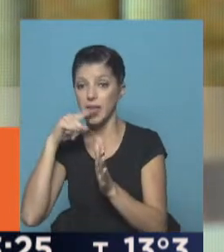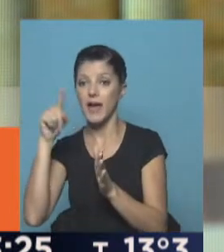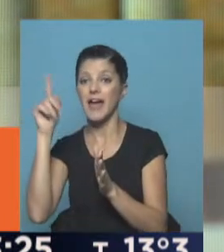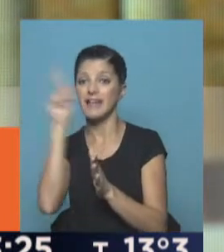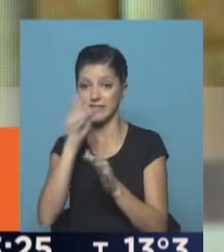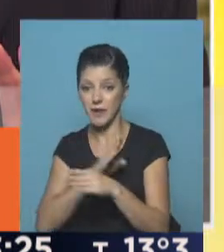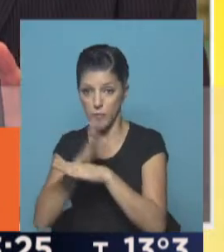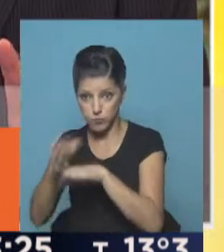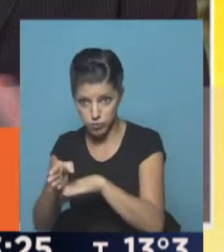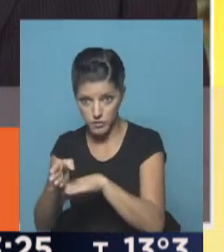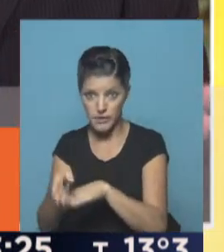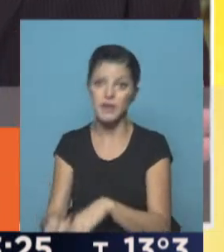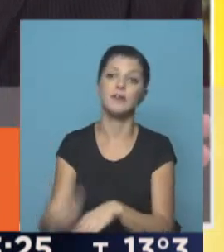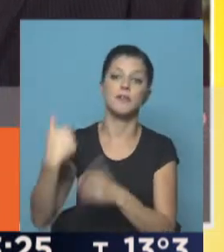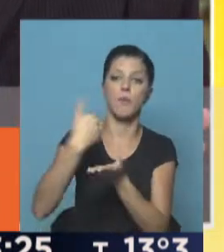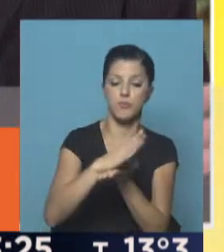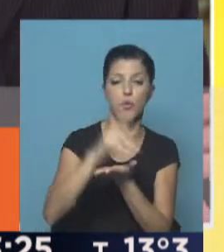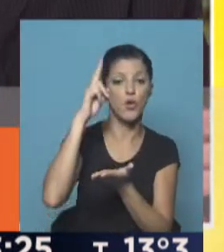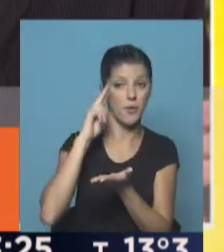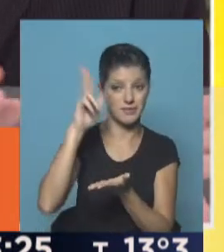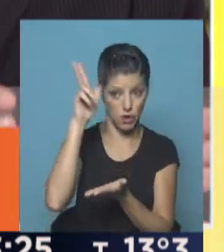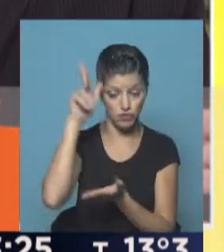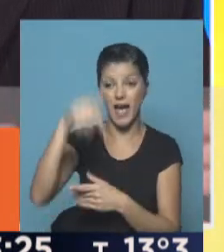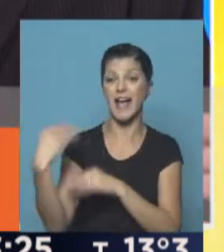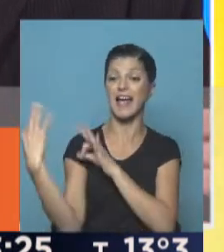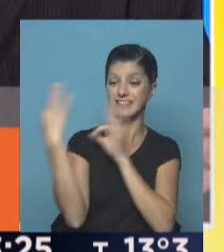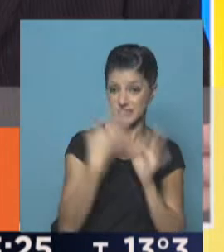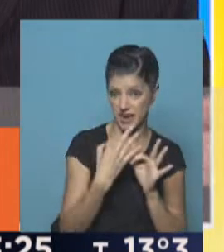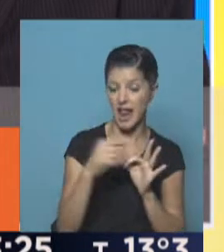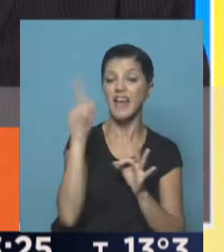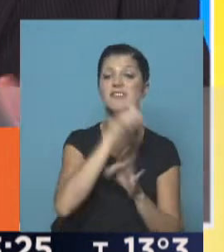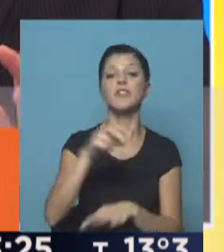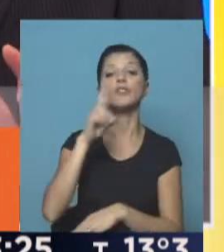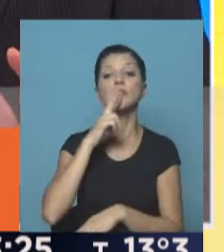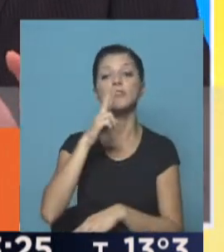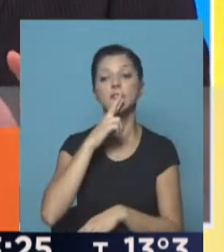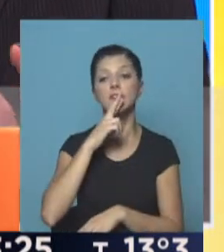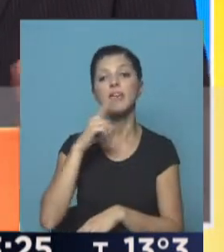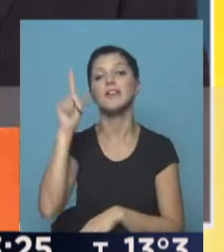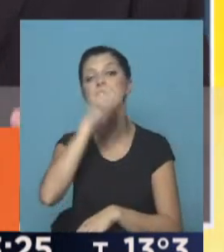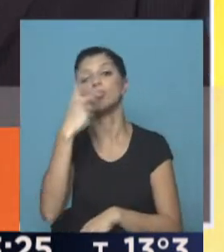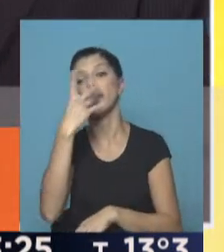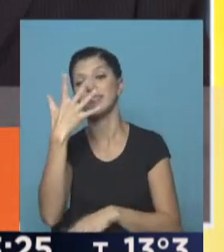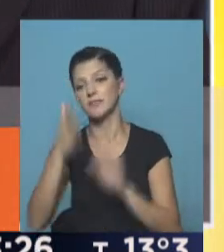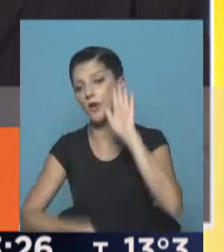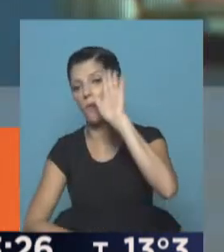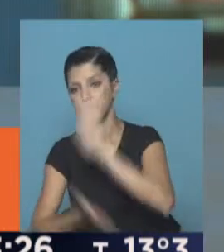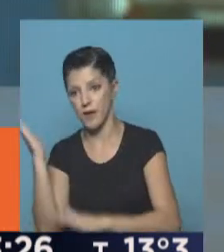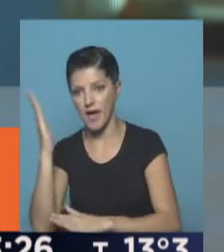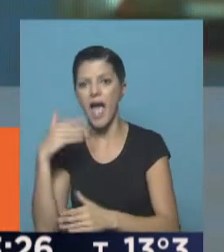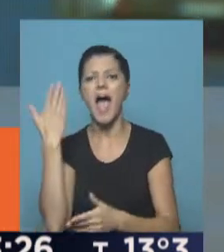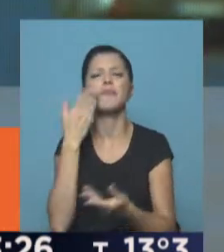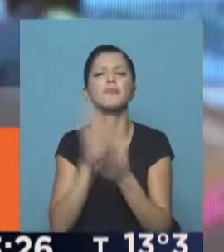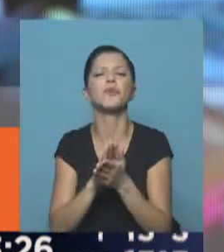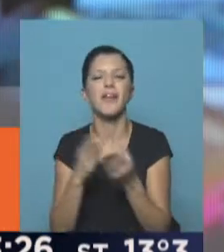y salen 98. En Francia ingresan 117 y salen 125. Estoy hablando de ingresos del